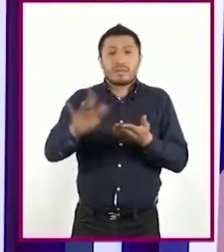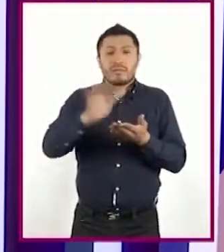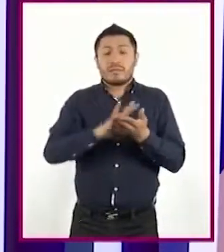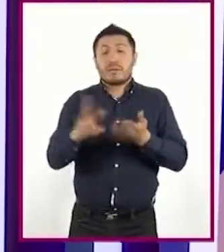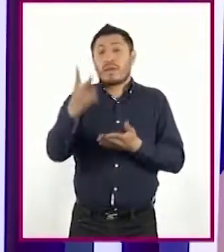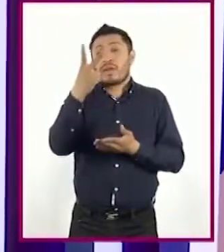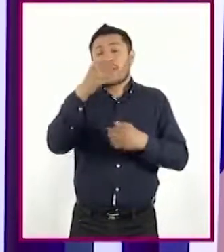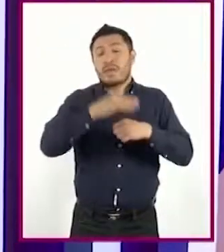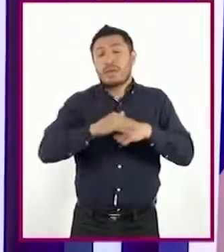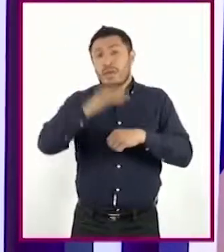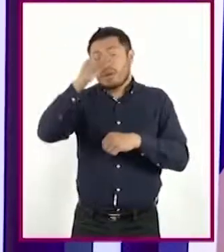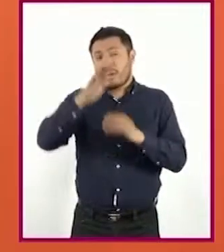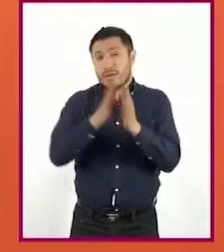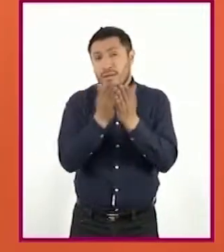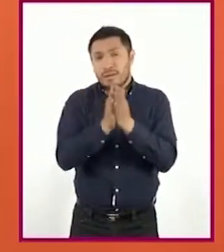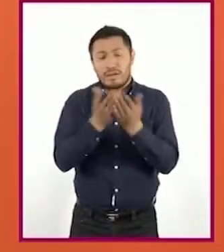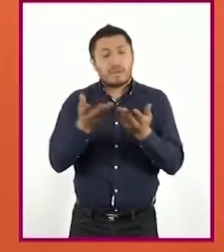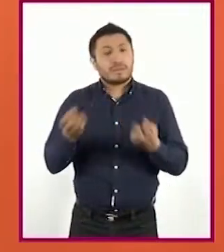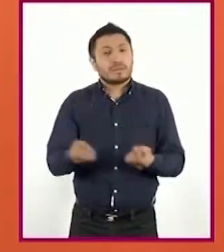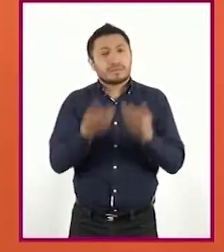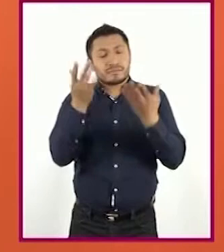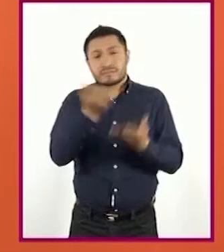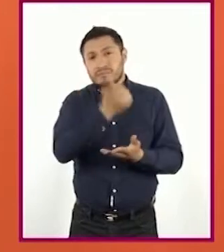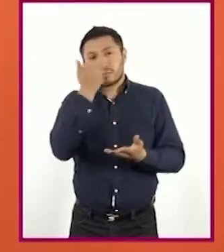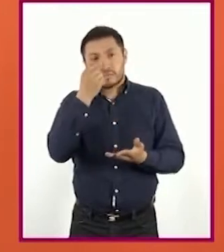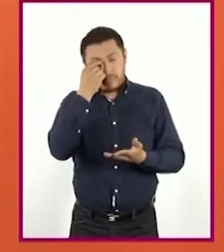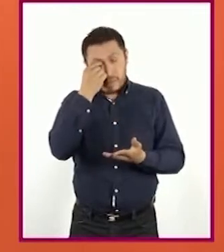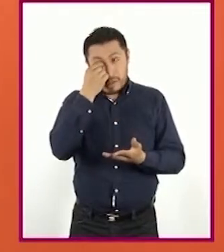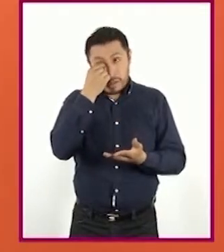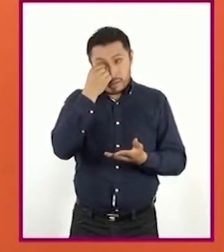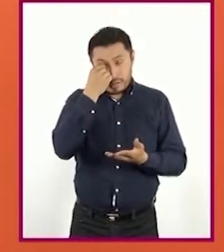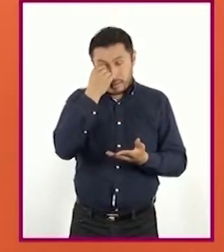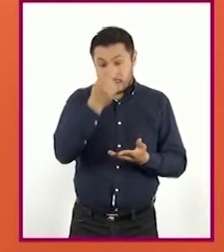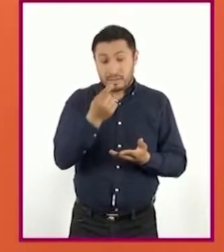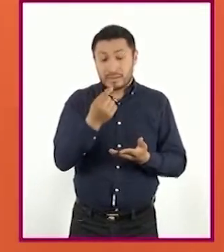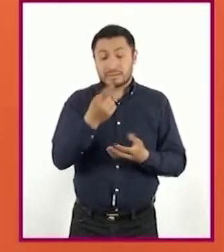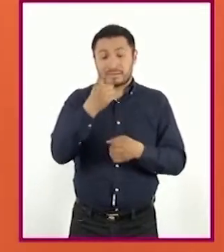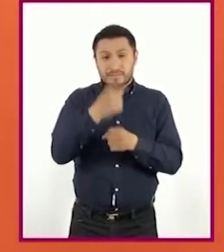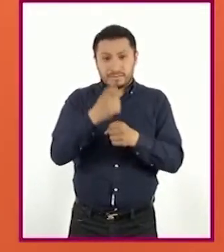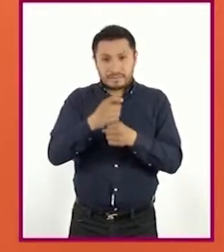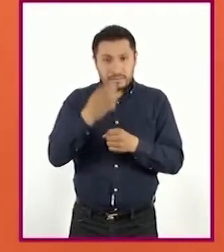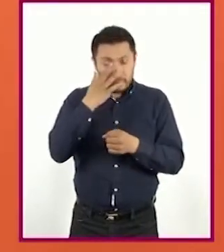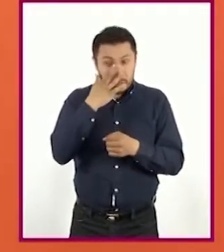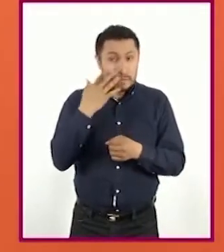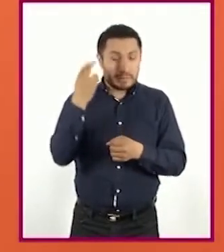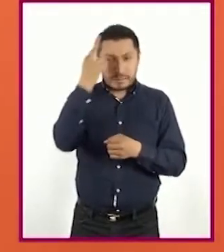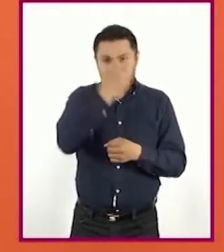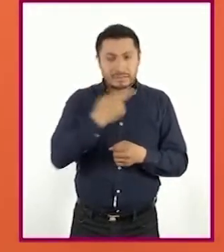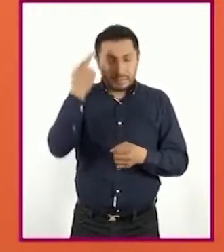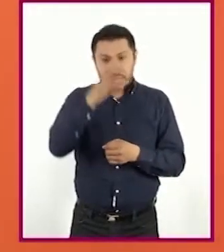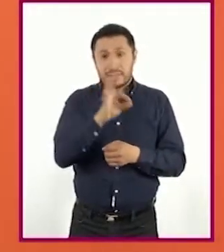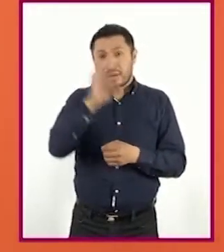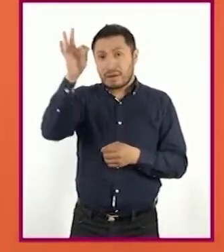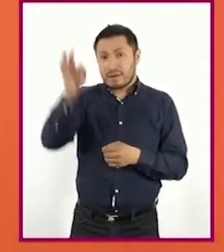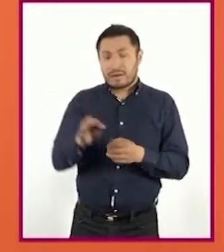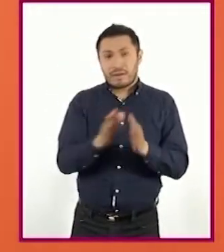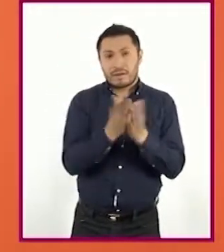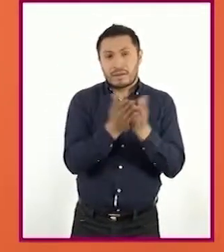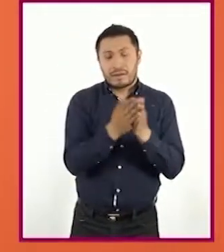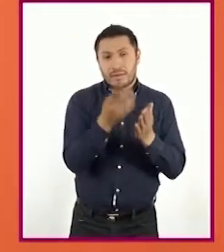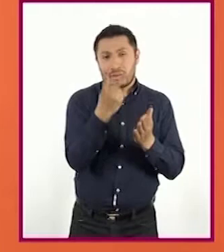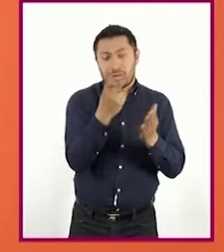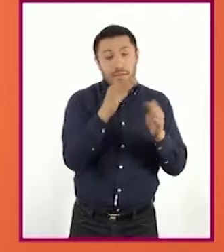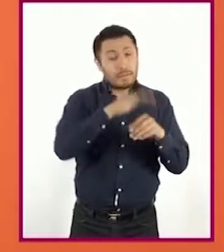2 o más libros? Primero se debe verificar el porcentaje de los que leyeron 2 o